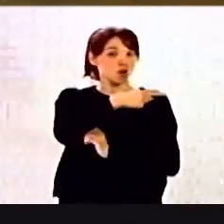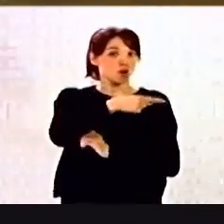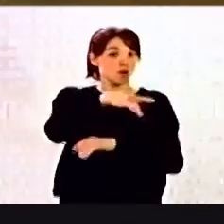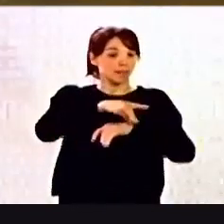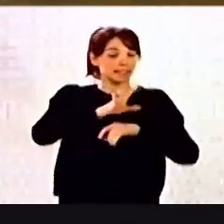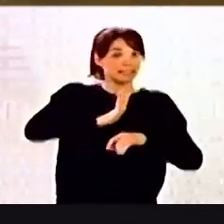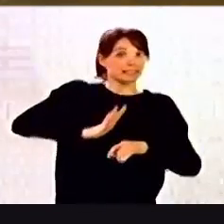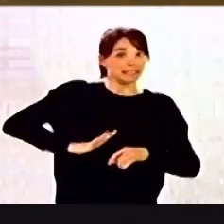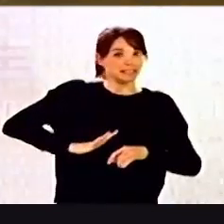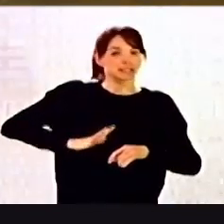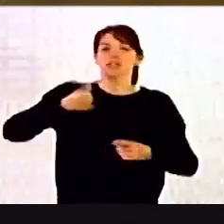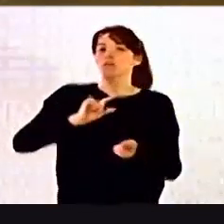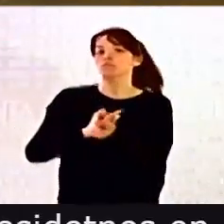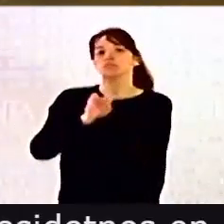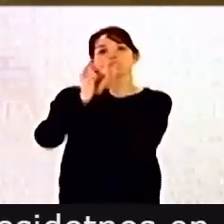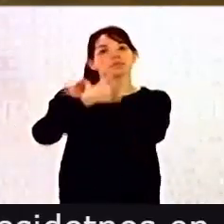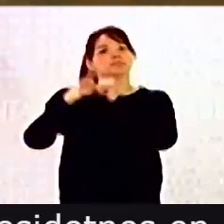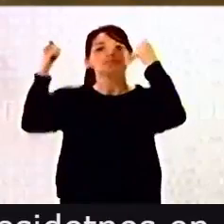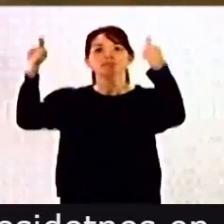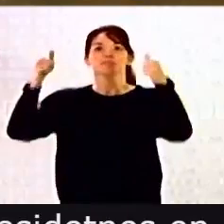en especialistas.